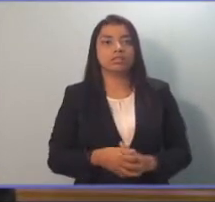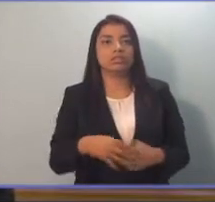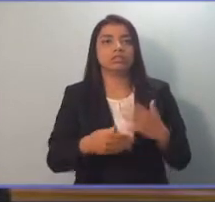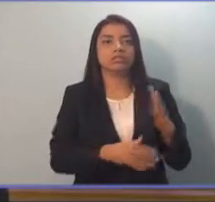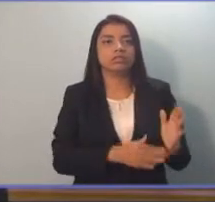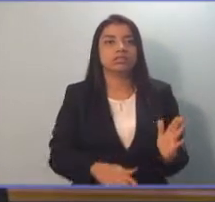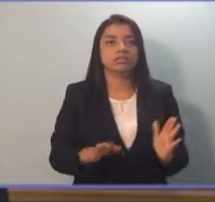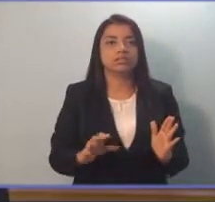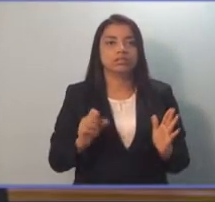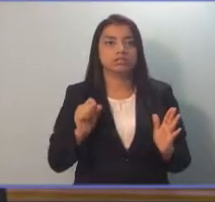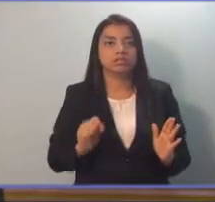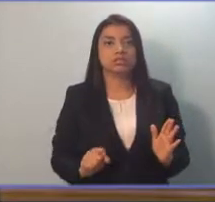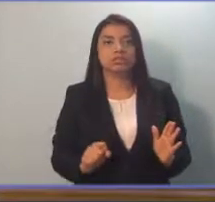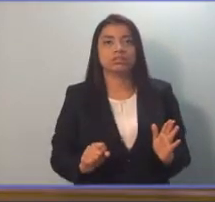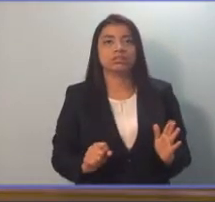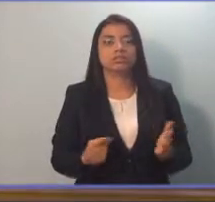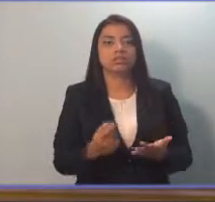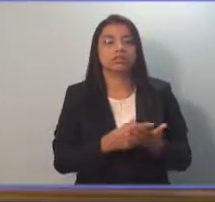inicio de un